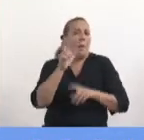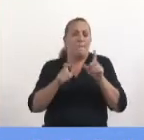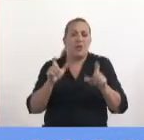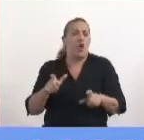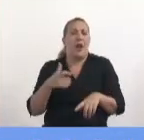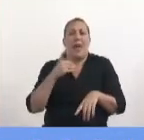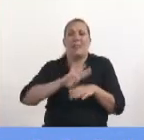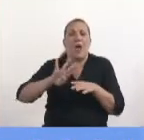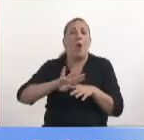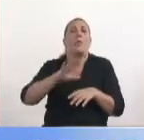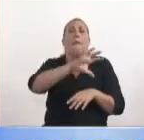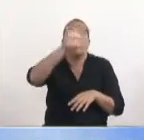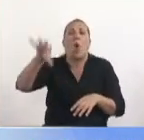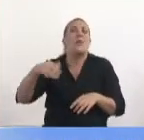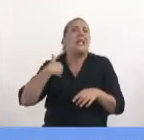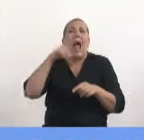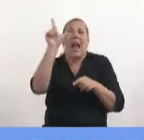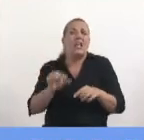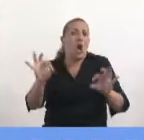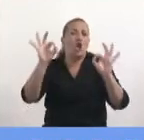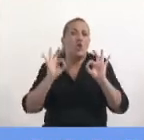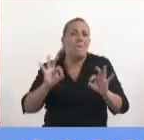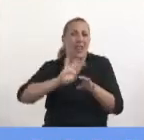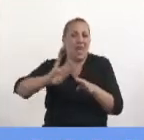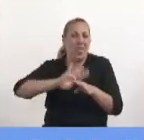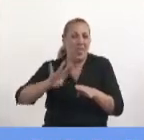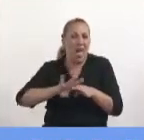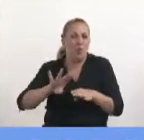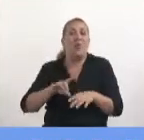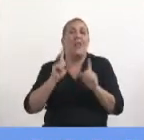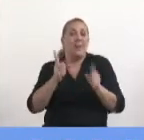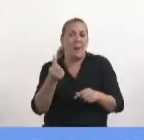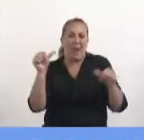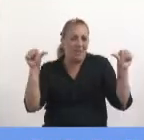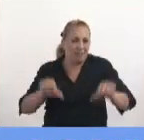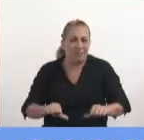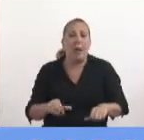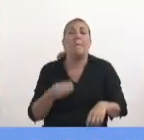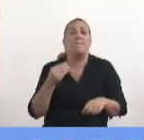provincias y el país endeudado. Endeudado y en default, porque la fragata no